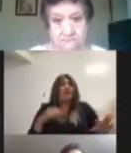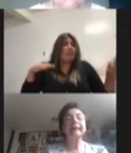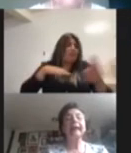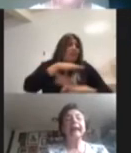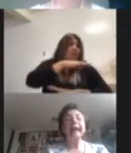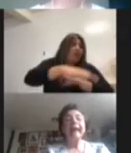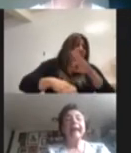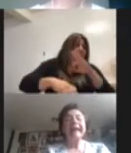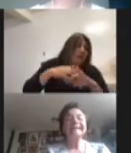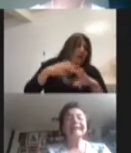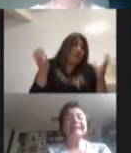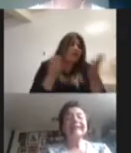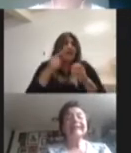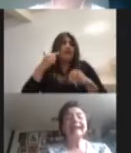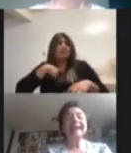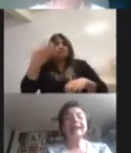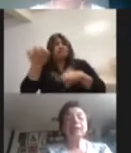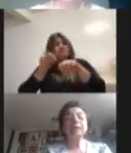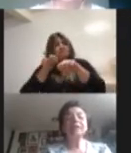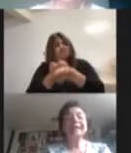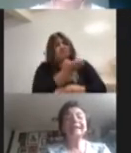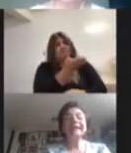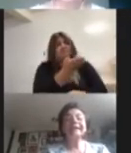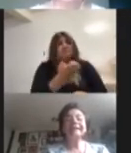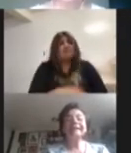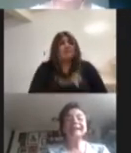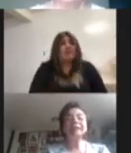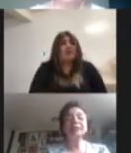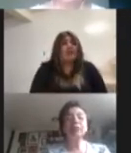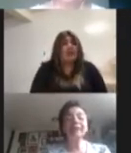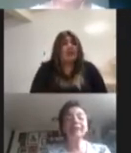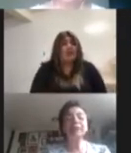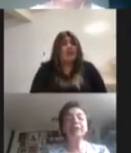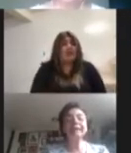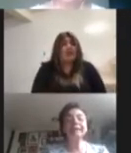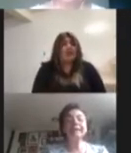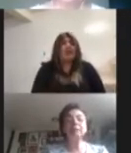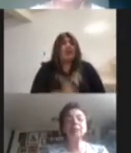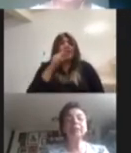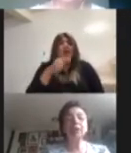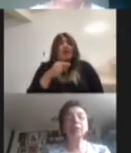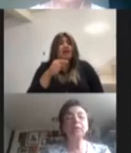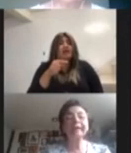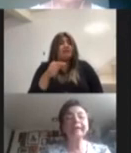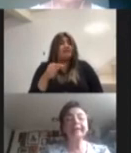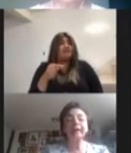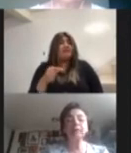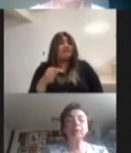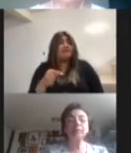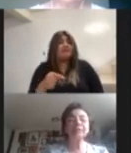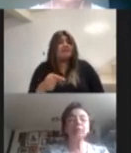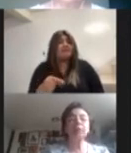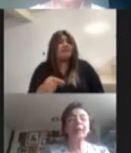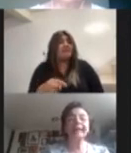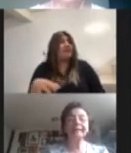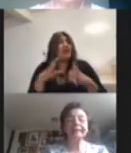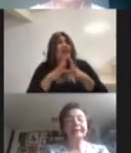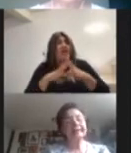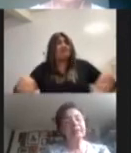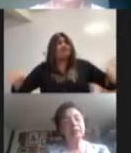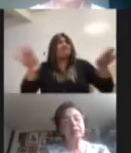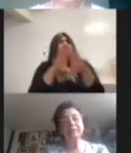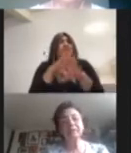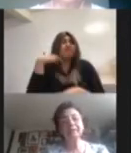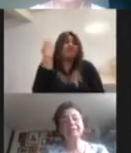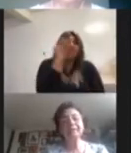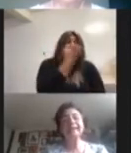CELTIC. En CELTIC, el Colegio CELTIC es la transformación que hicimos de Comunidad Down como escuela